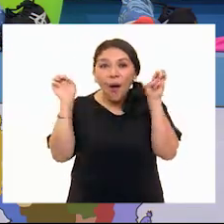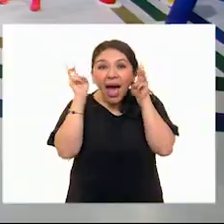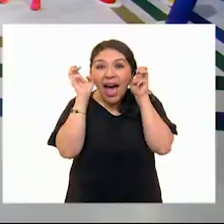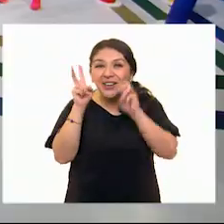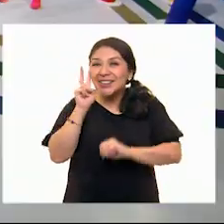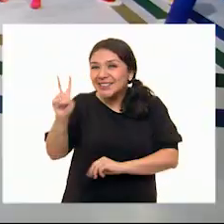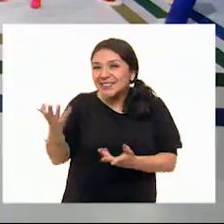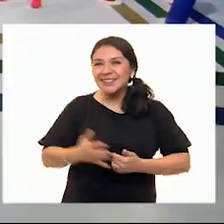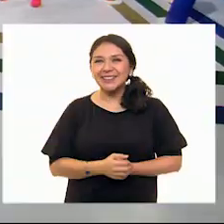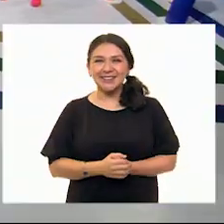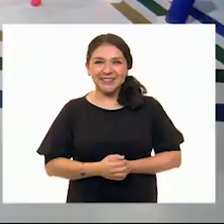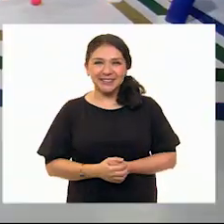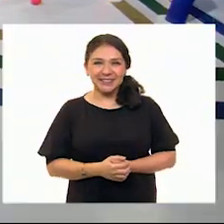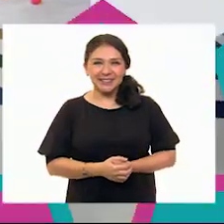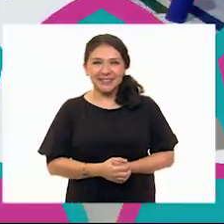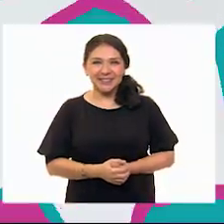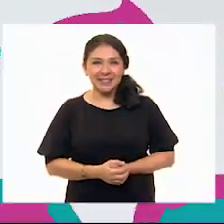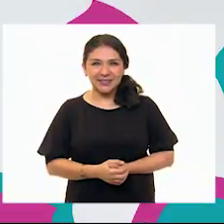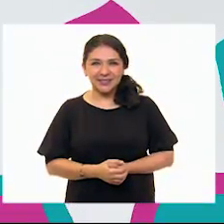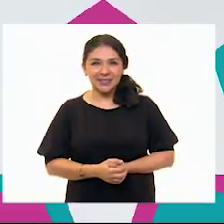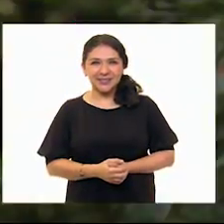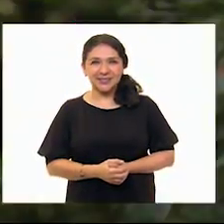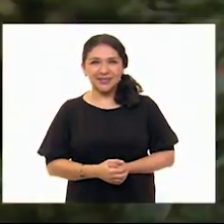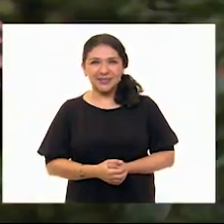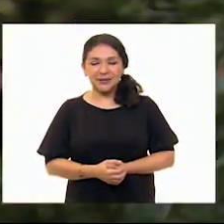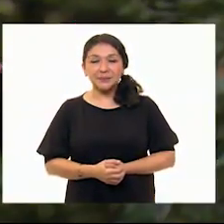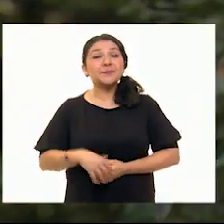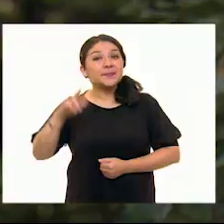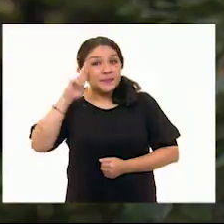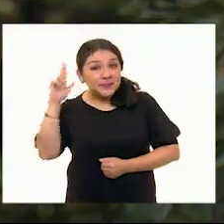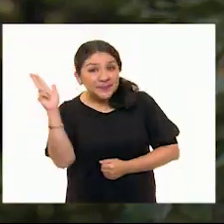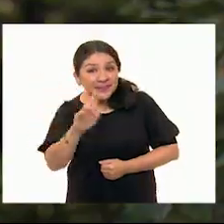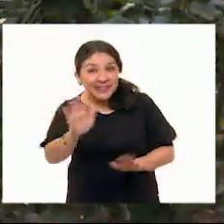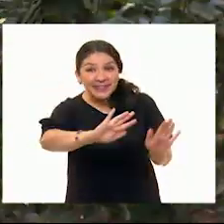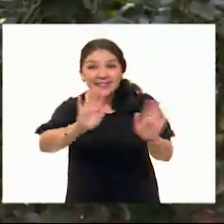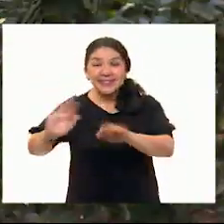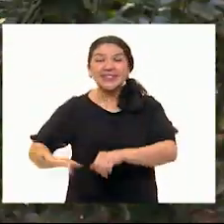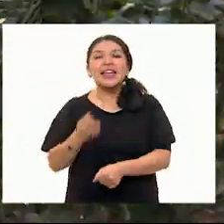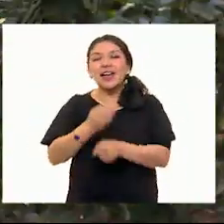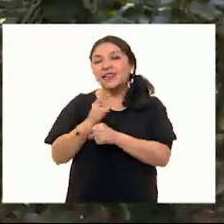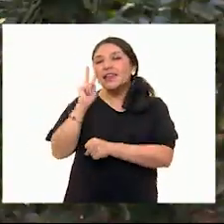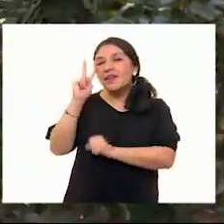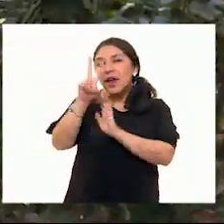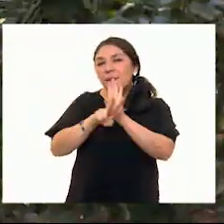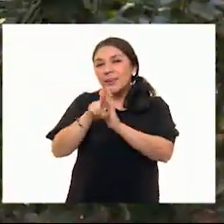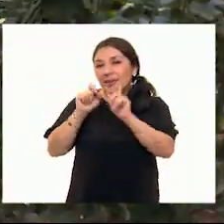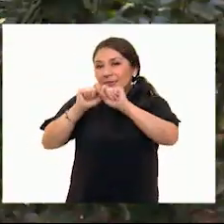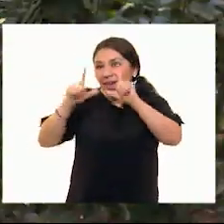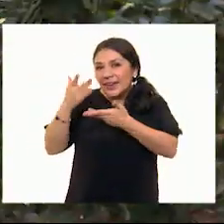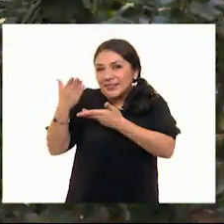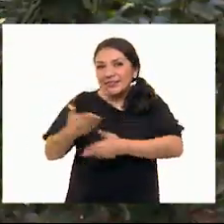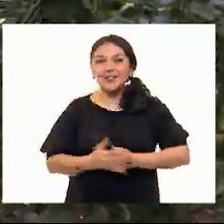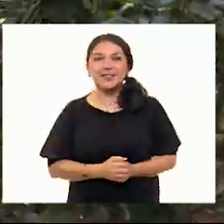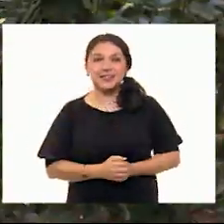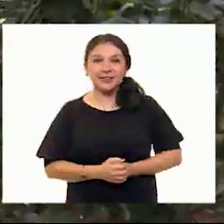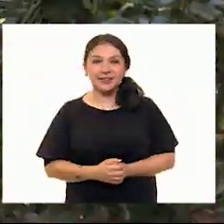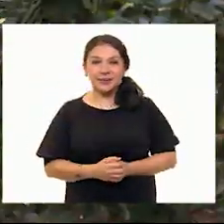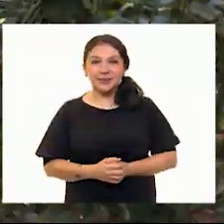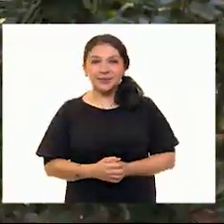listo. Vamos. Sí, están muy sucias. ¡Hola! ¡Vamos a ver el siguiente video!